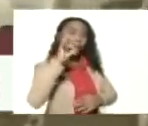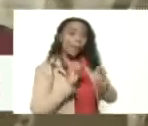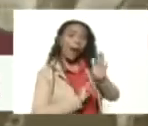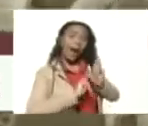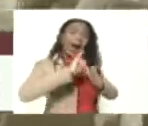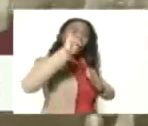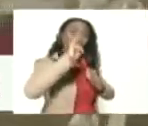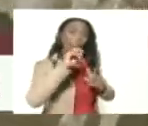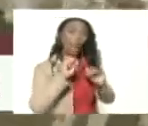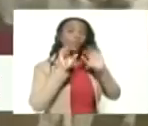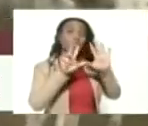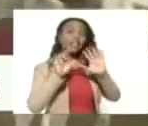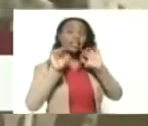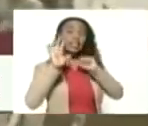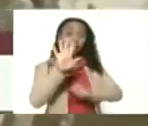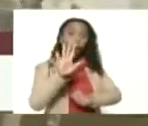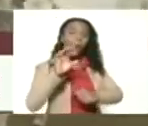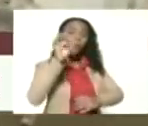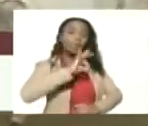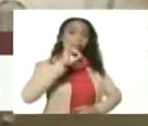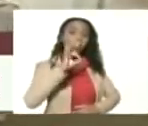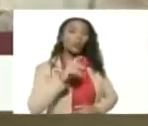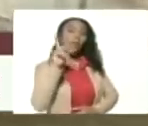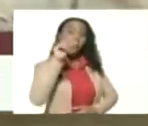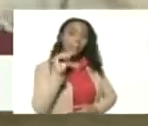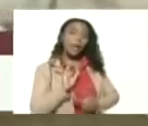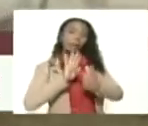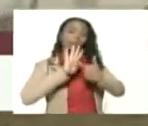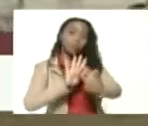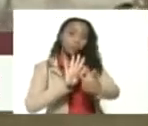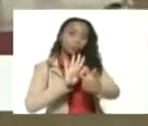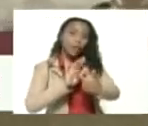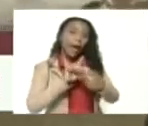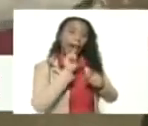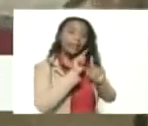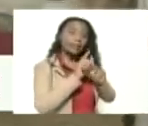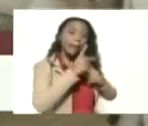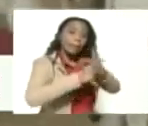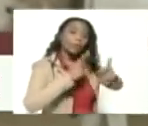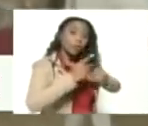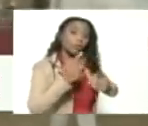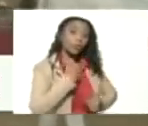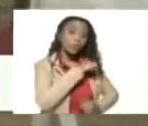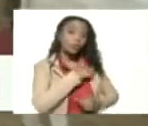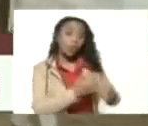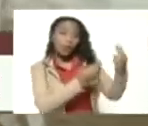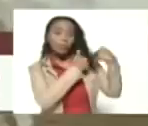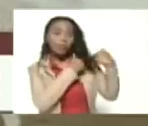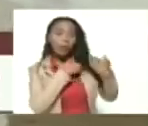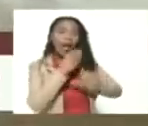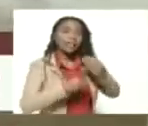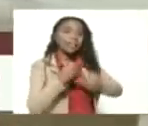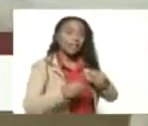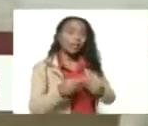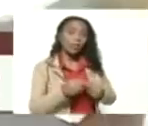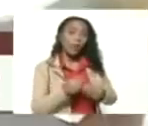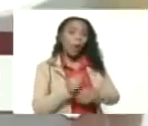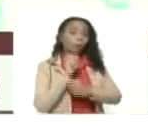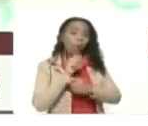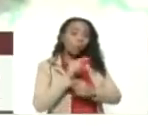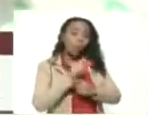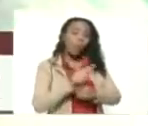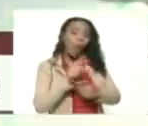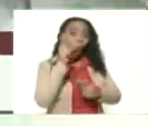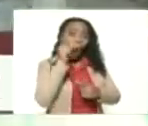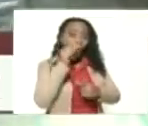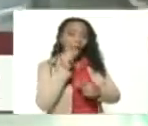un 85%. También resaltar que este proceso que vamos a llevar a cabo es con semen Holten para obtener